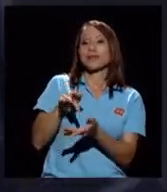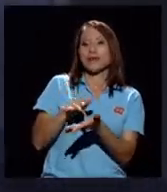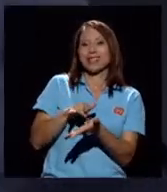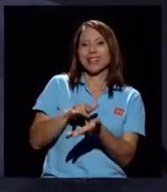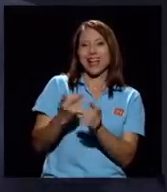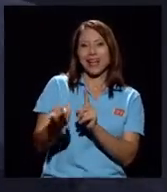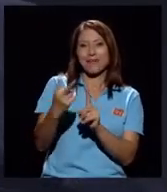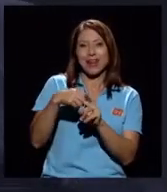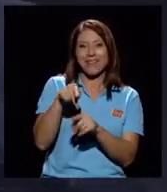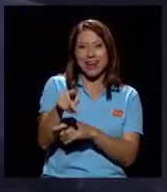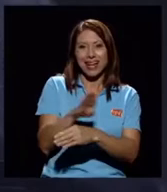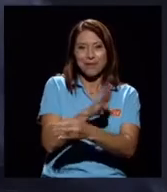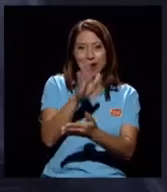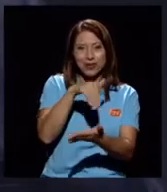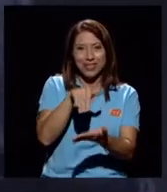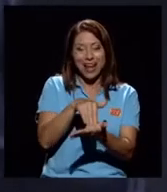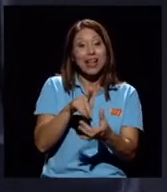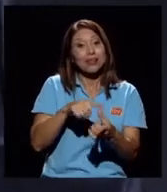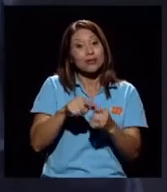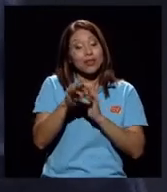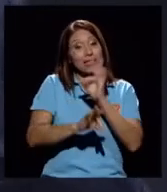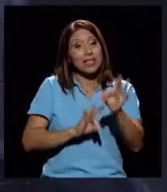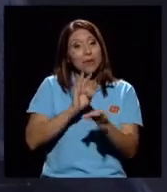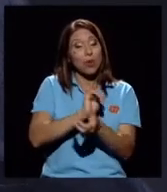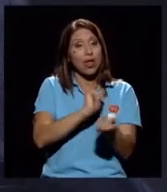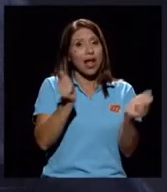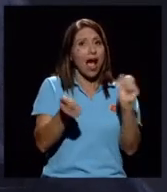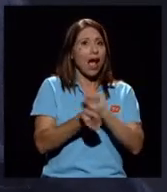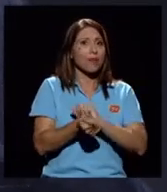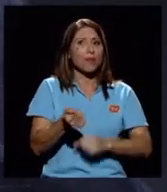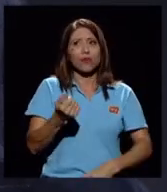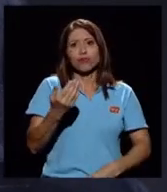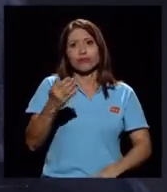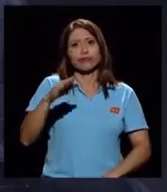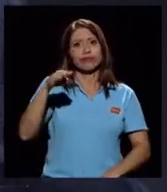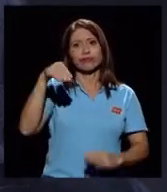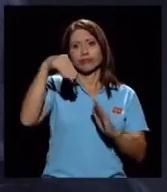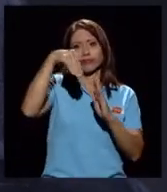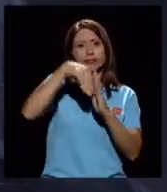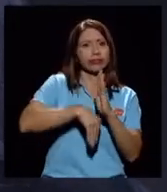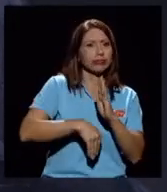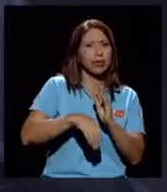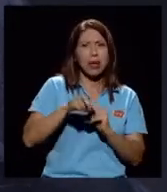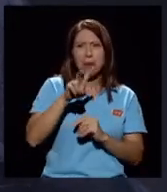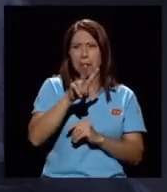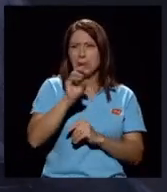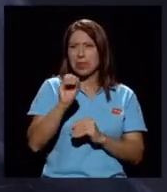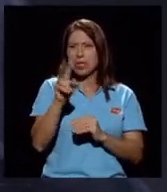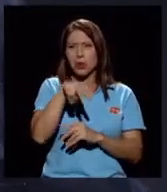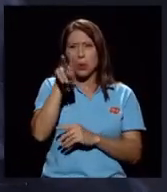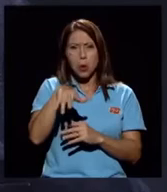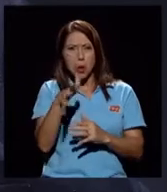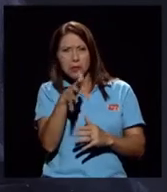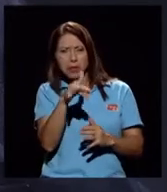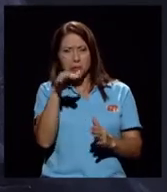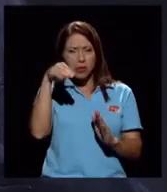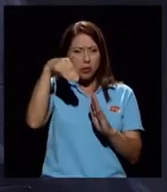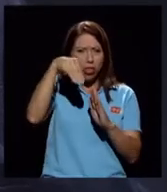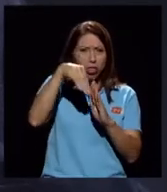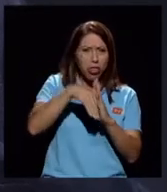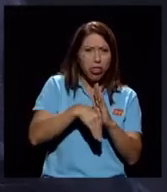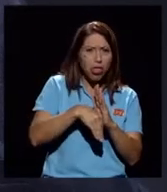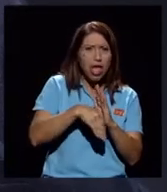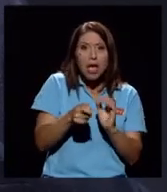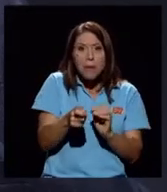el banco central y bueno el tipo de cambio cayó veintitantos colones verdad en cosa de días y después llegó a un nivel